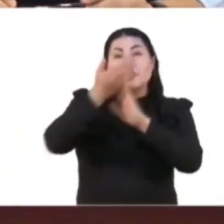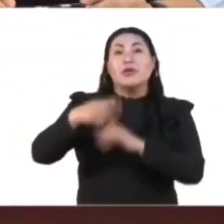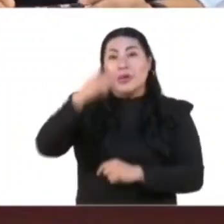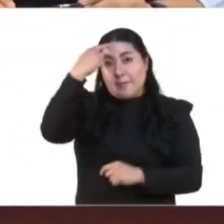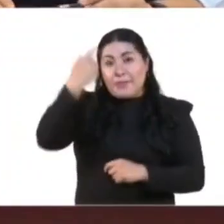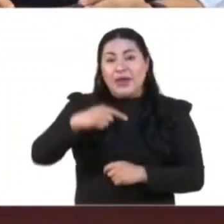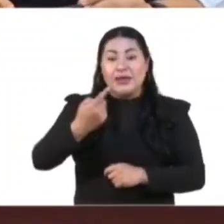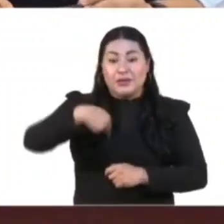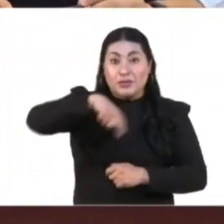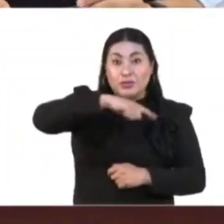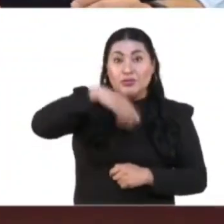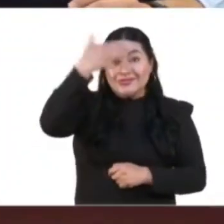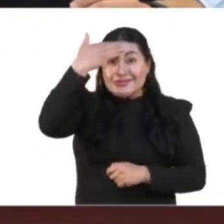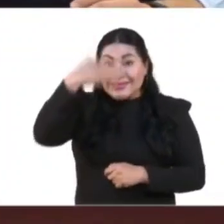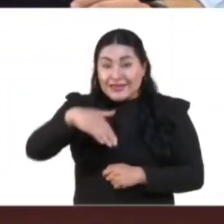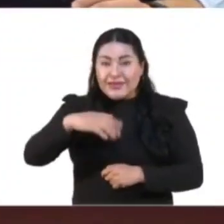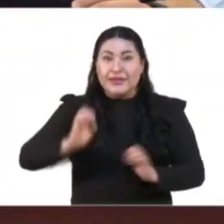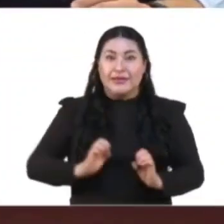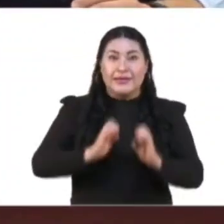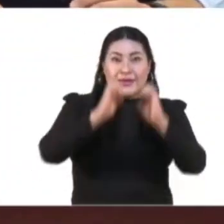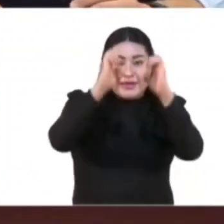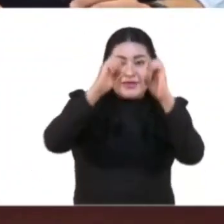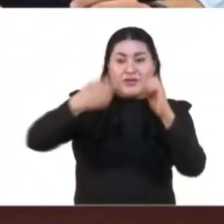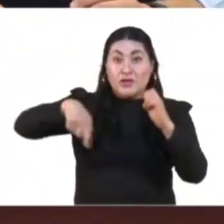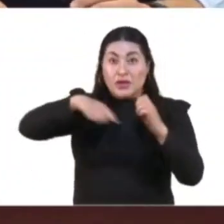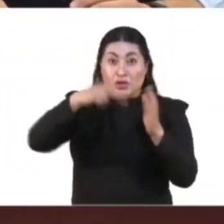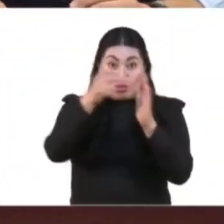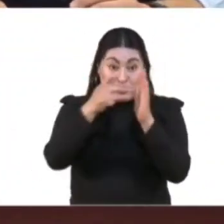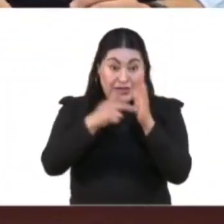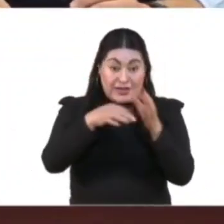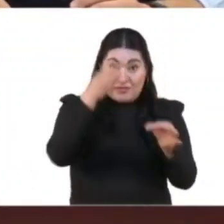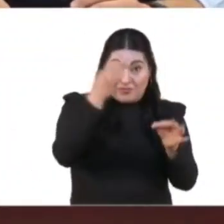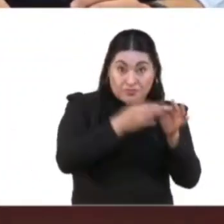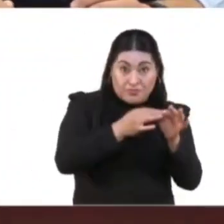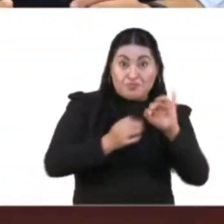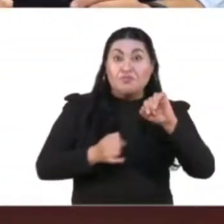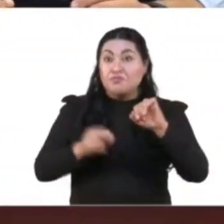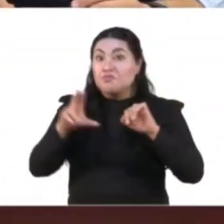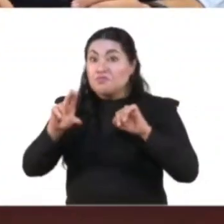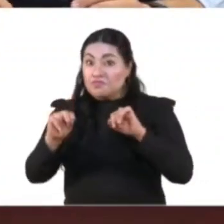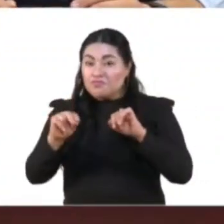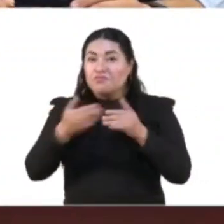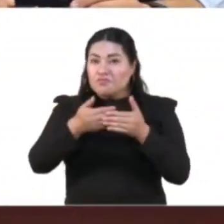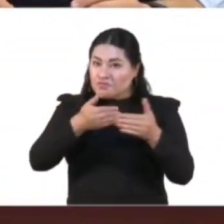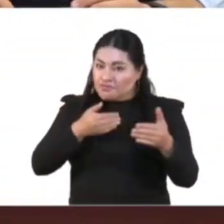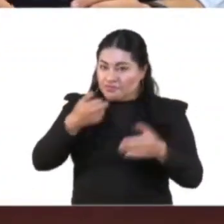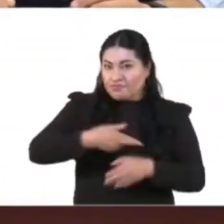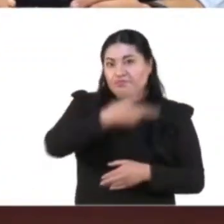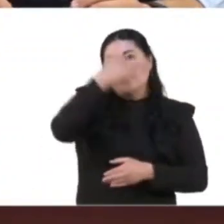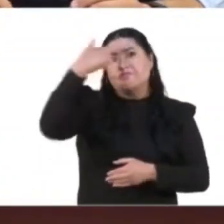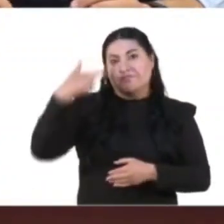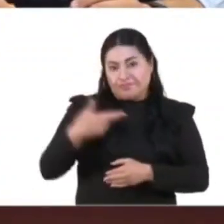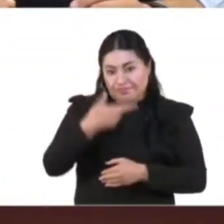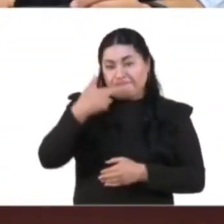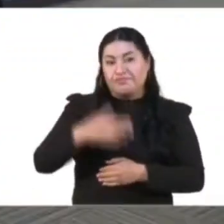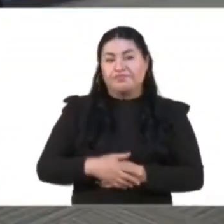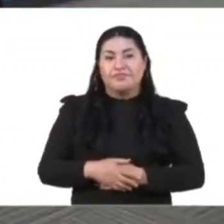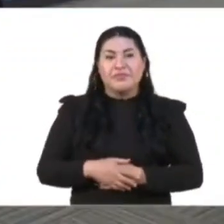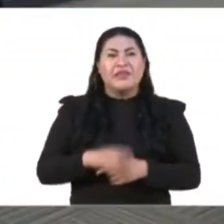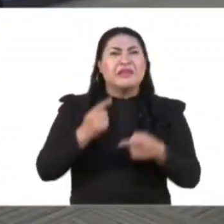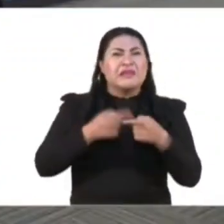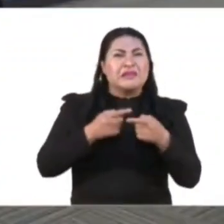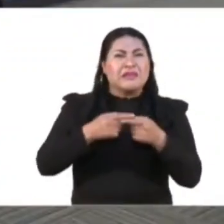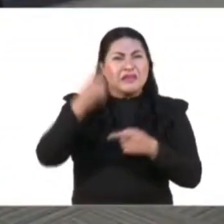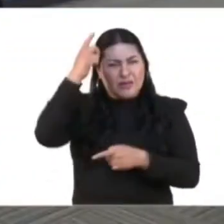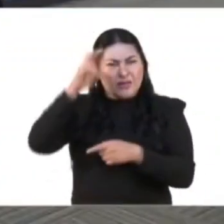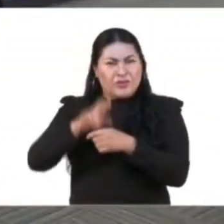saber si son edificios que cumplen con la norma o no, pues son normativas que tiene, no sé si anda por aquí el